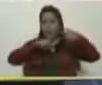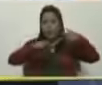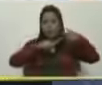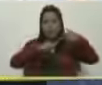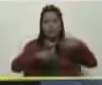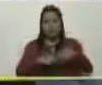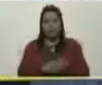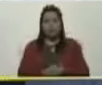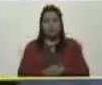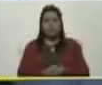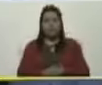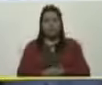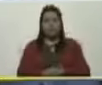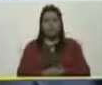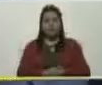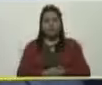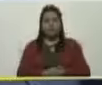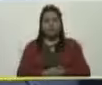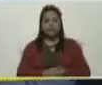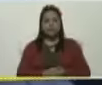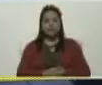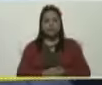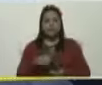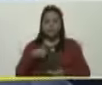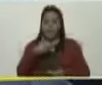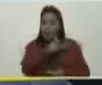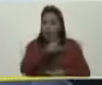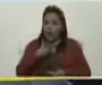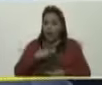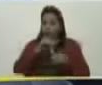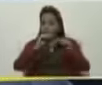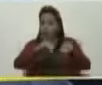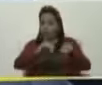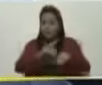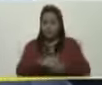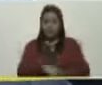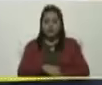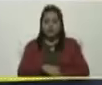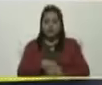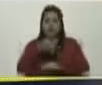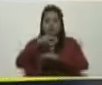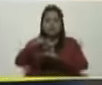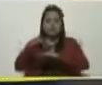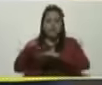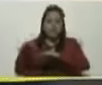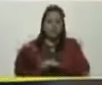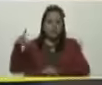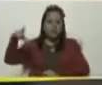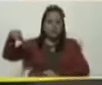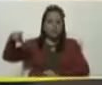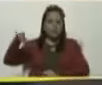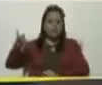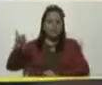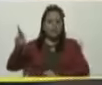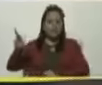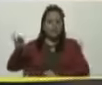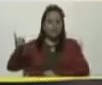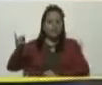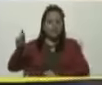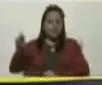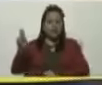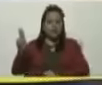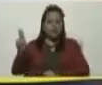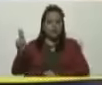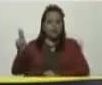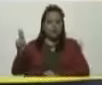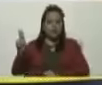quiero decirle, señor presidente, que en el caso del municipio Píritu hay cosas que nos preocupan. Píritu